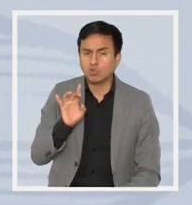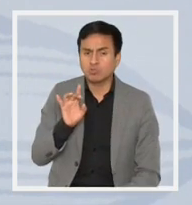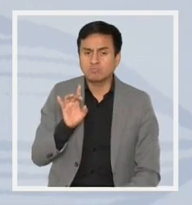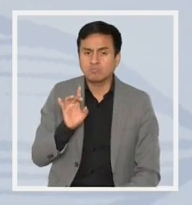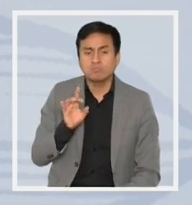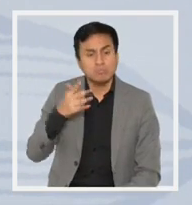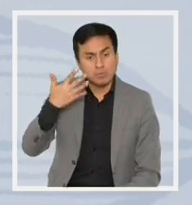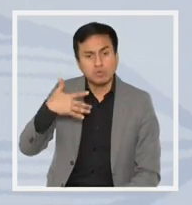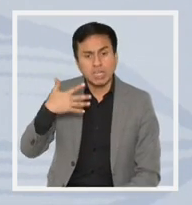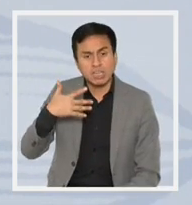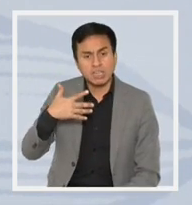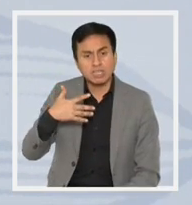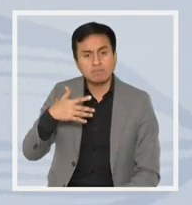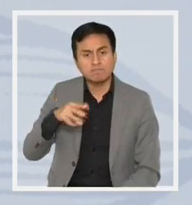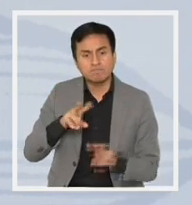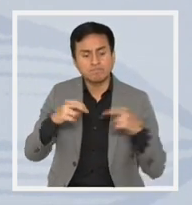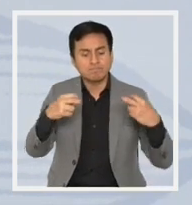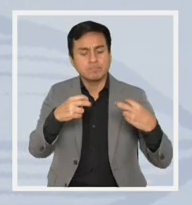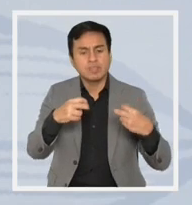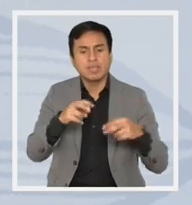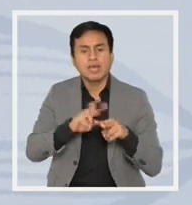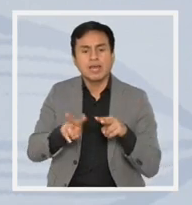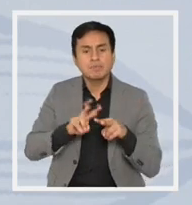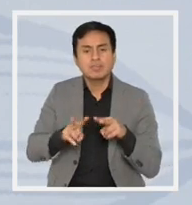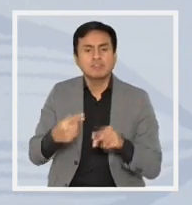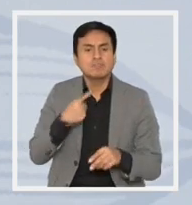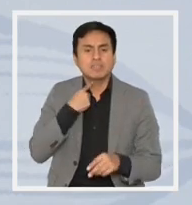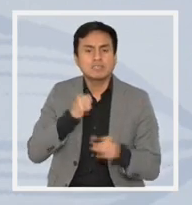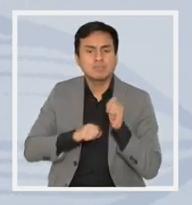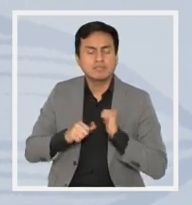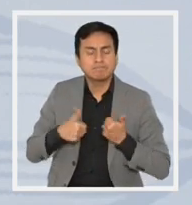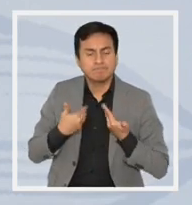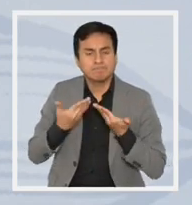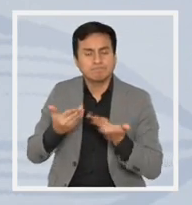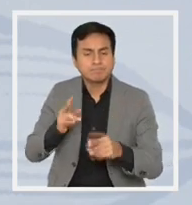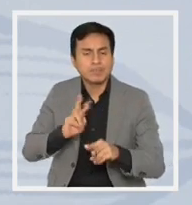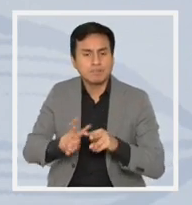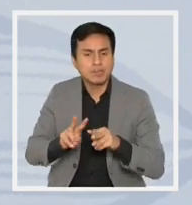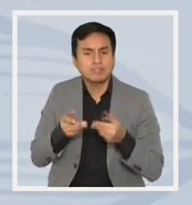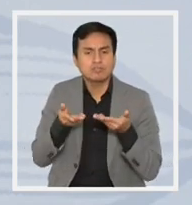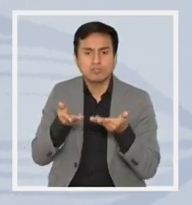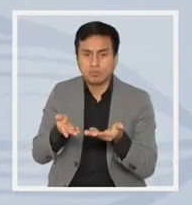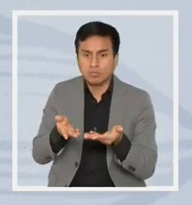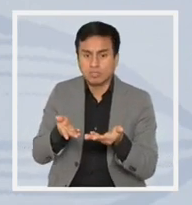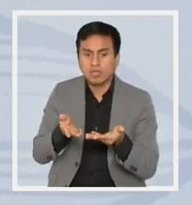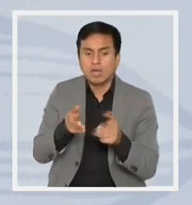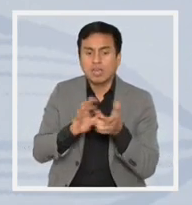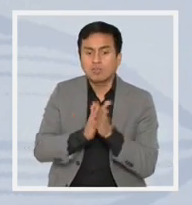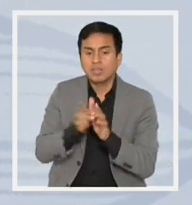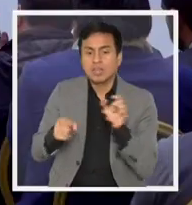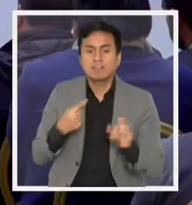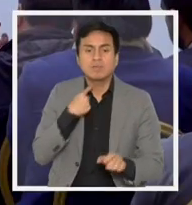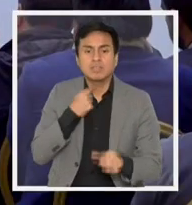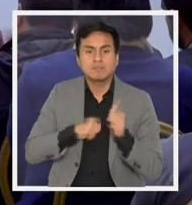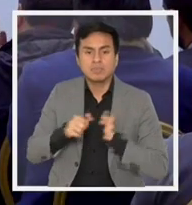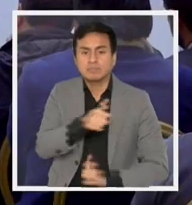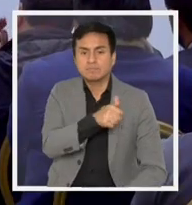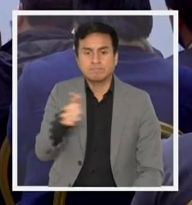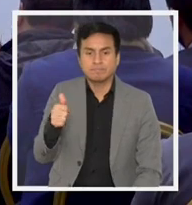y que es muy importante ponerlo sobre la mesa, que es la reparación a las víctimas. La reparación a todas las víctimas.